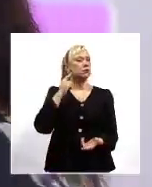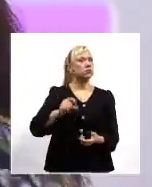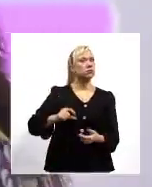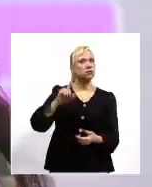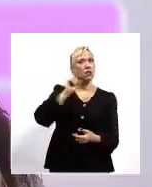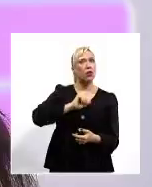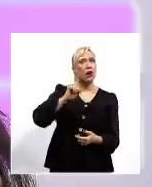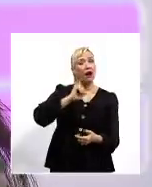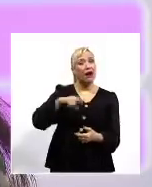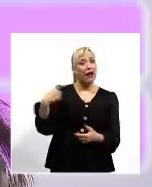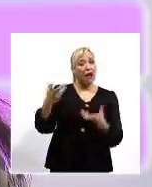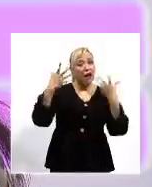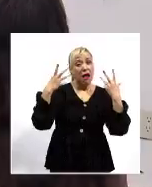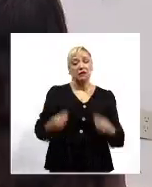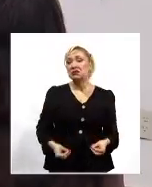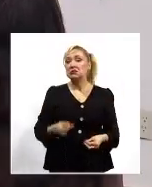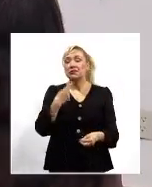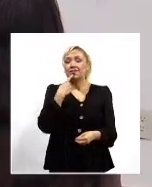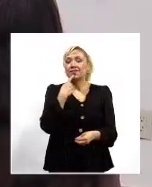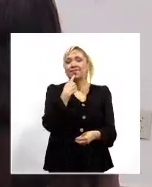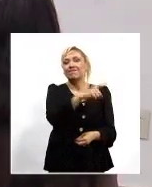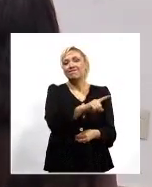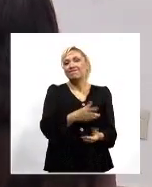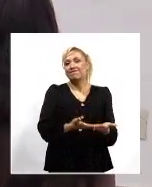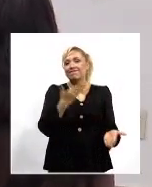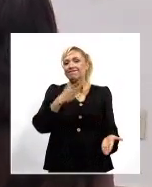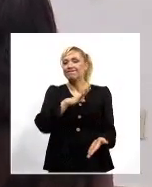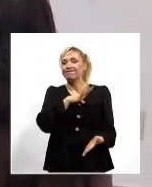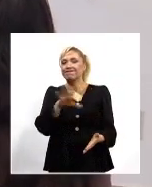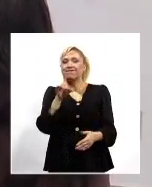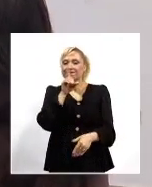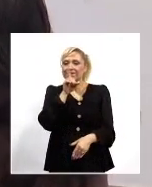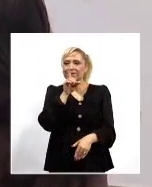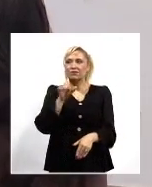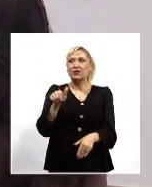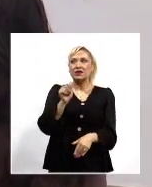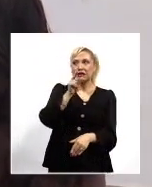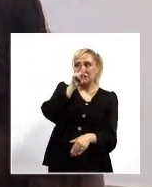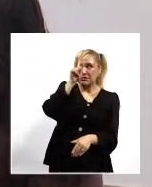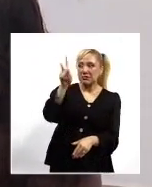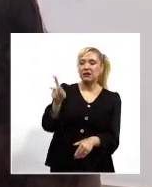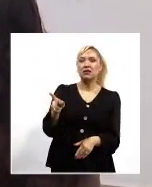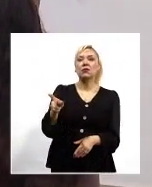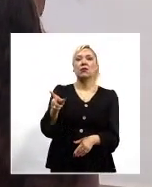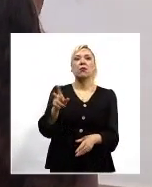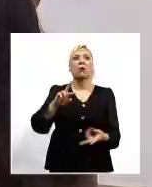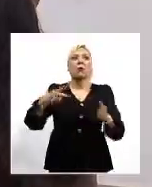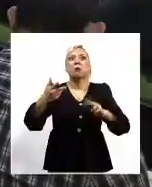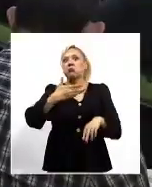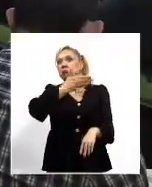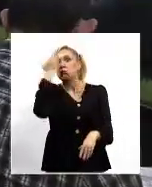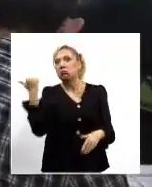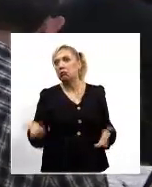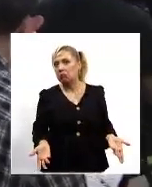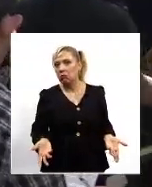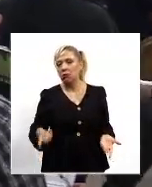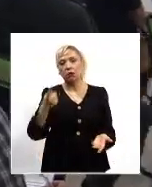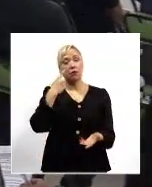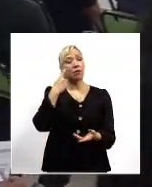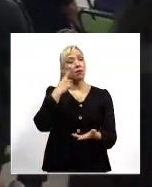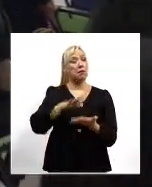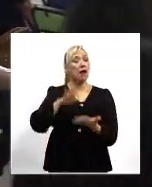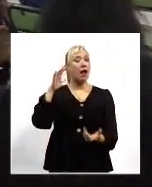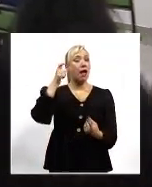no denuncian estos actos de violencia por temor a represalias o falta de información. Los estados con mayor violencia política son